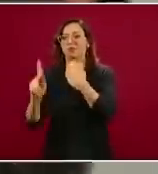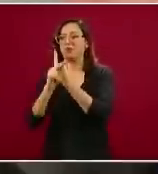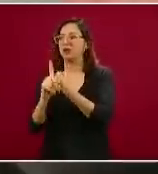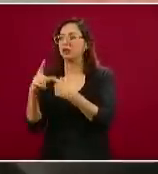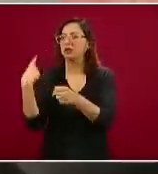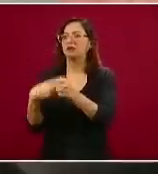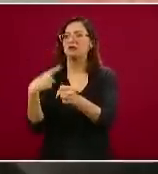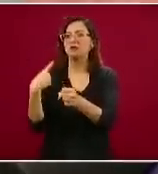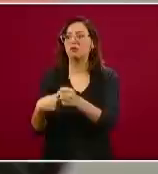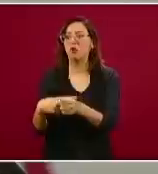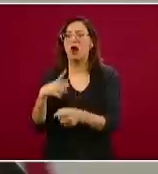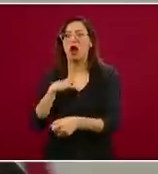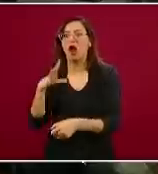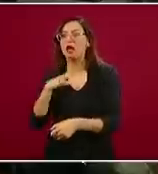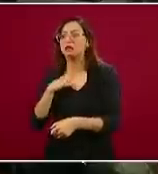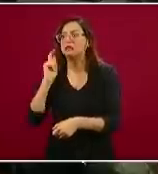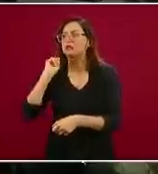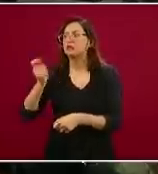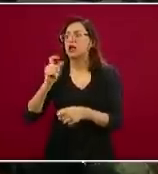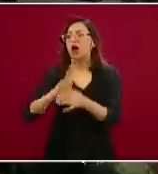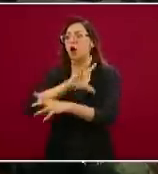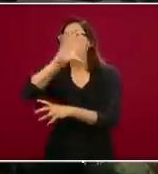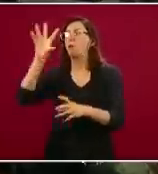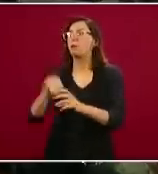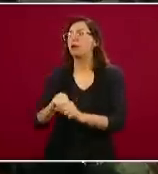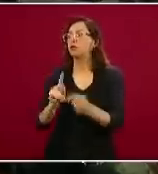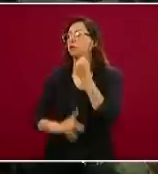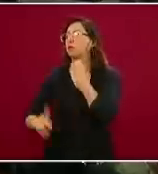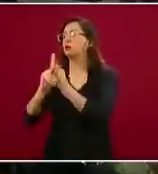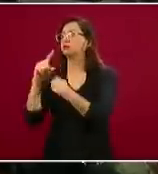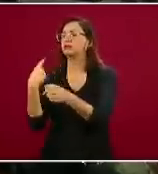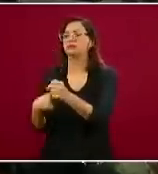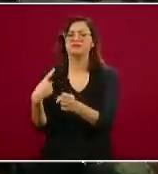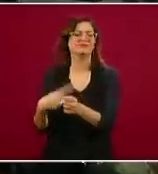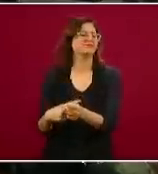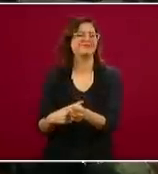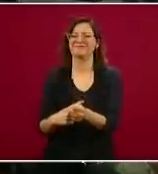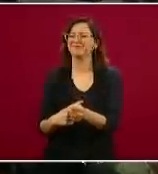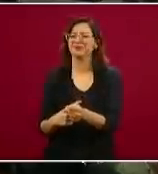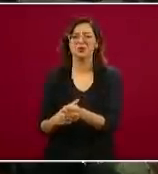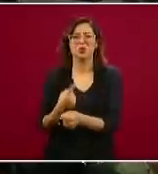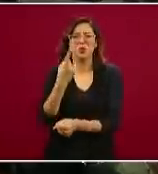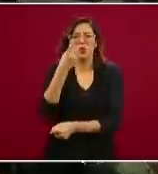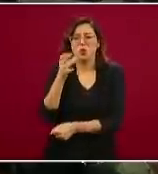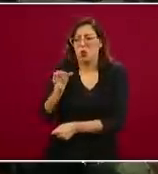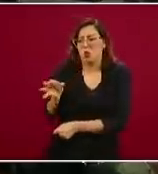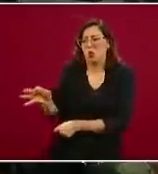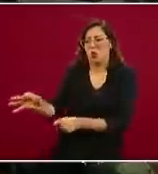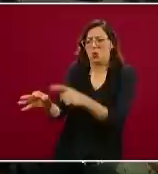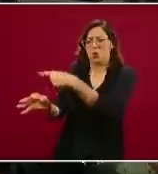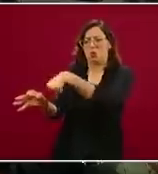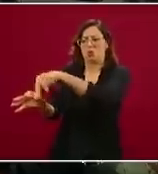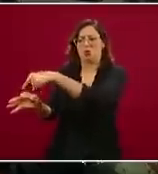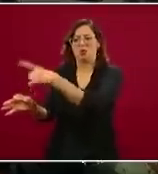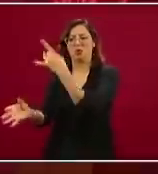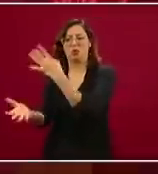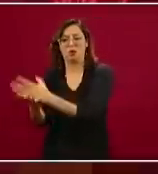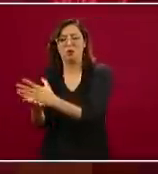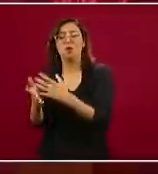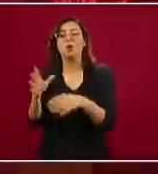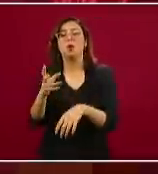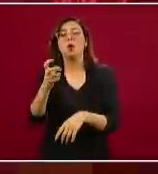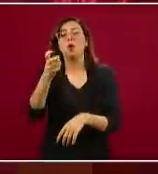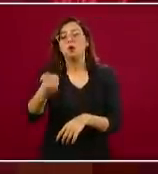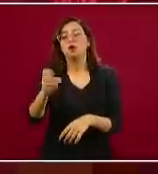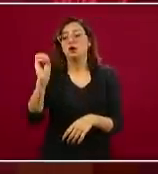es todo el país. Y la realidad epidemiológica es que no. Y por eso el doctor Tedros Ghebreyesus, director general de la Organización